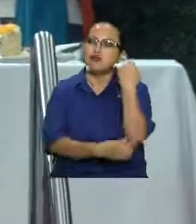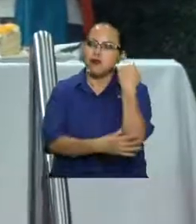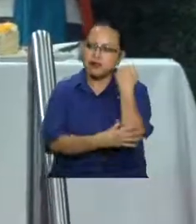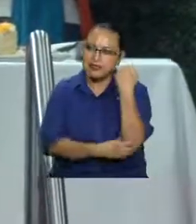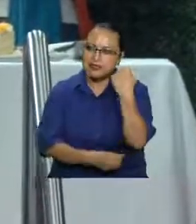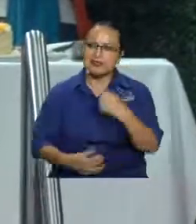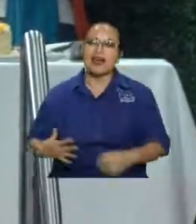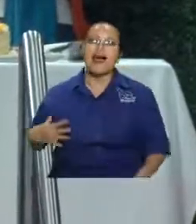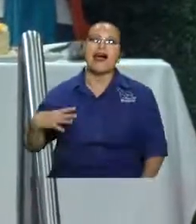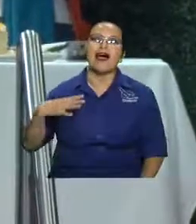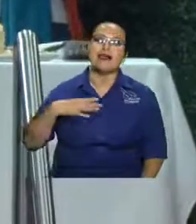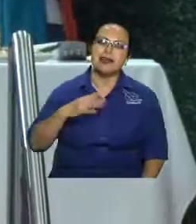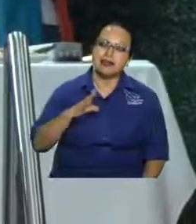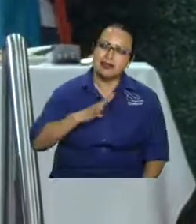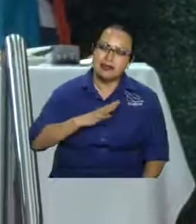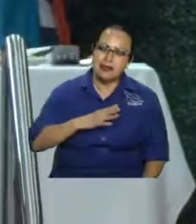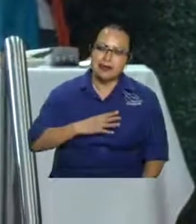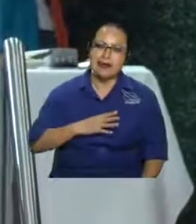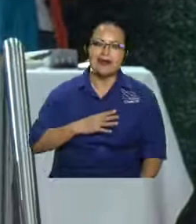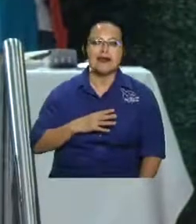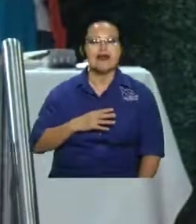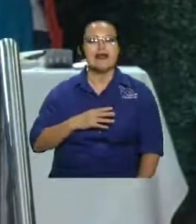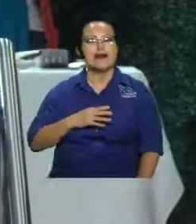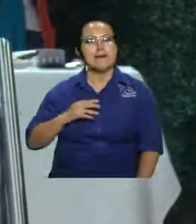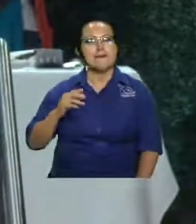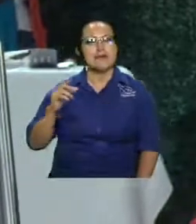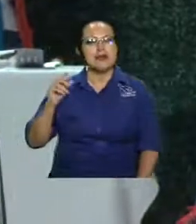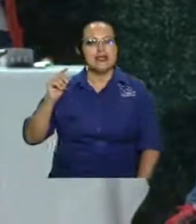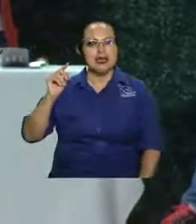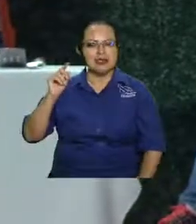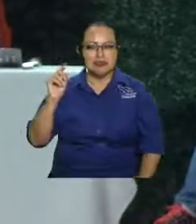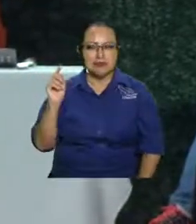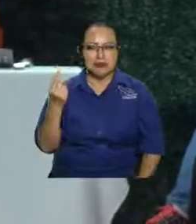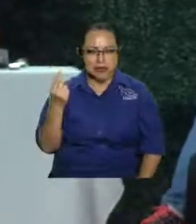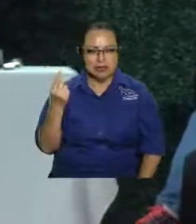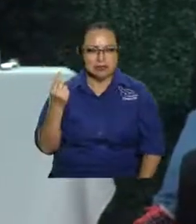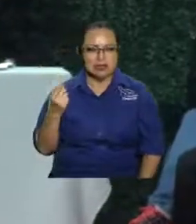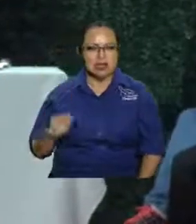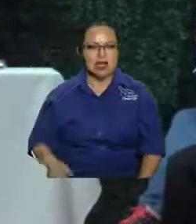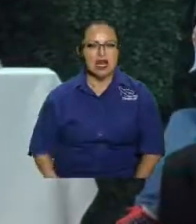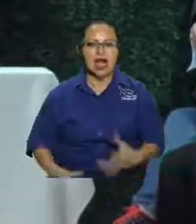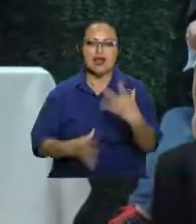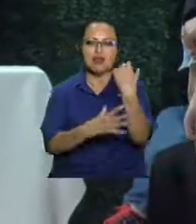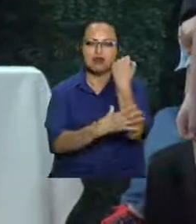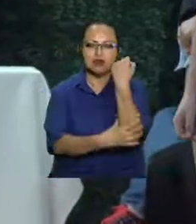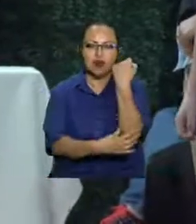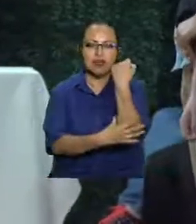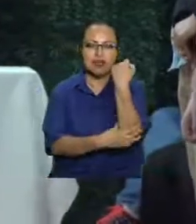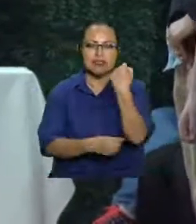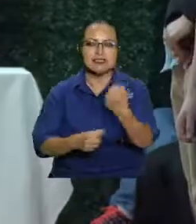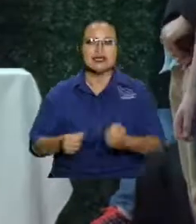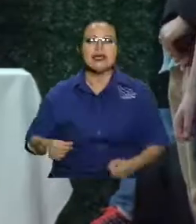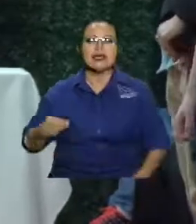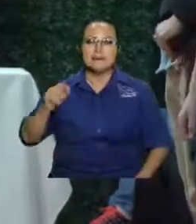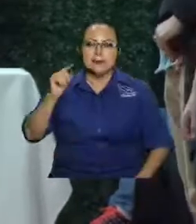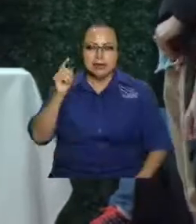pobres también hay que tener prioridades. Porque la Biblia dice que a los primeros pobres que hay que